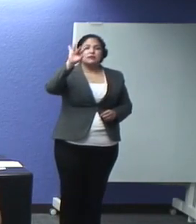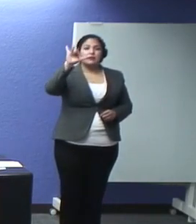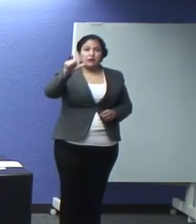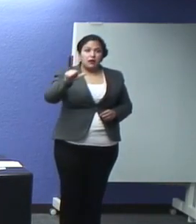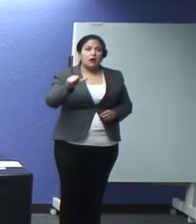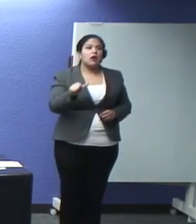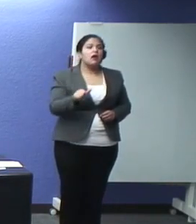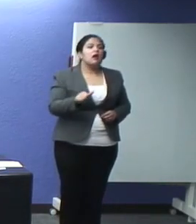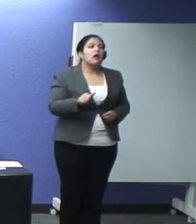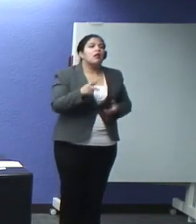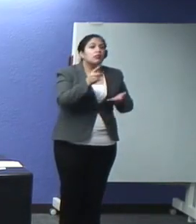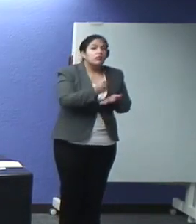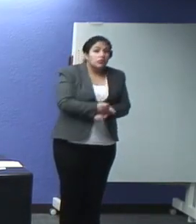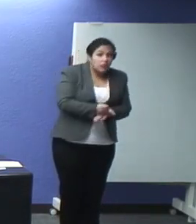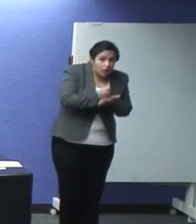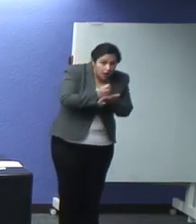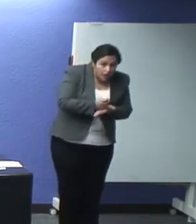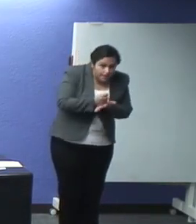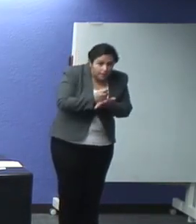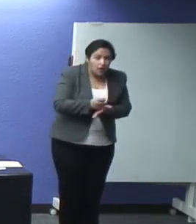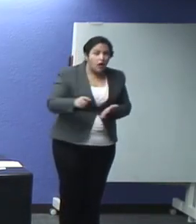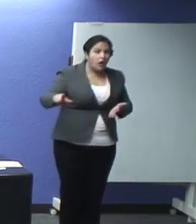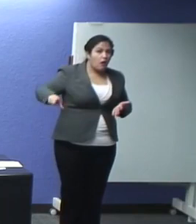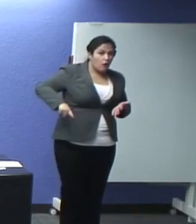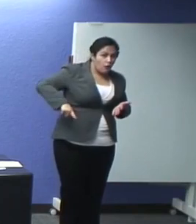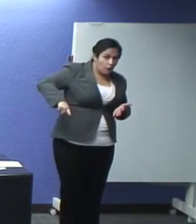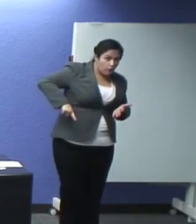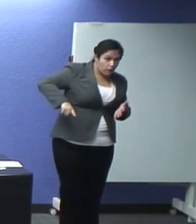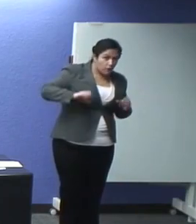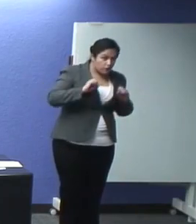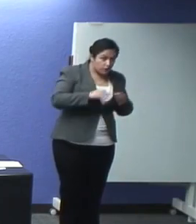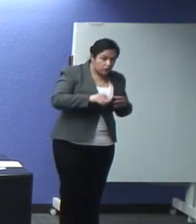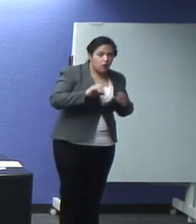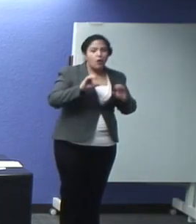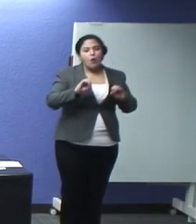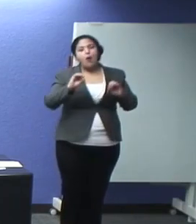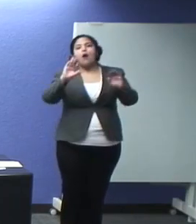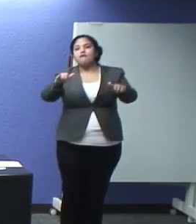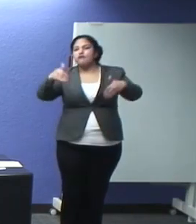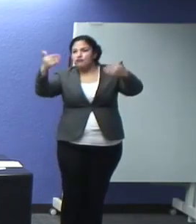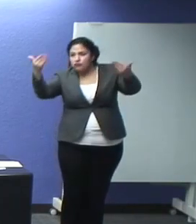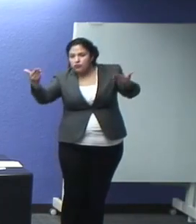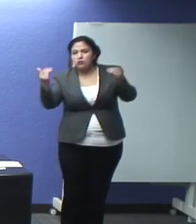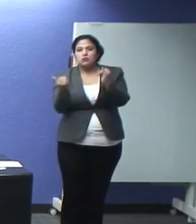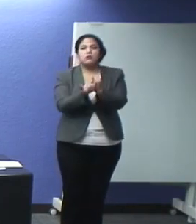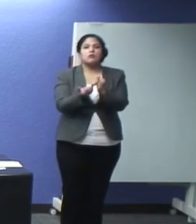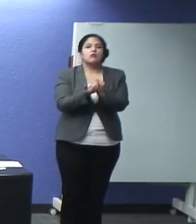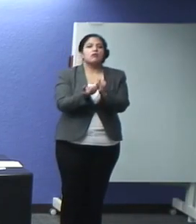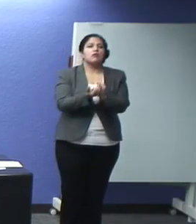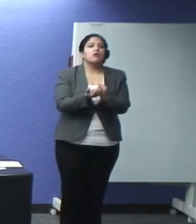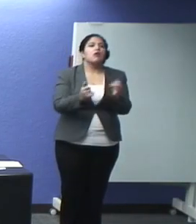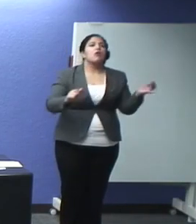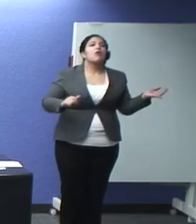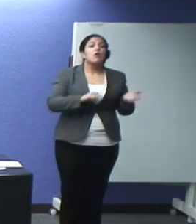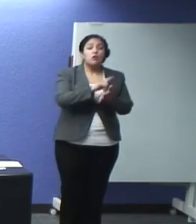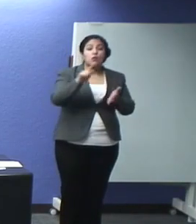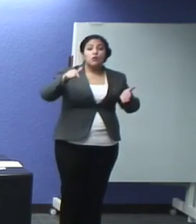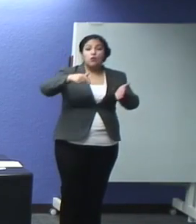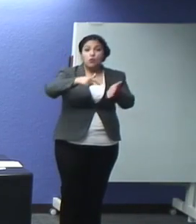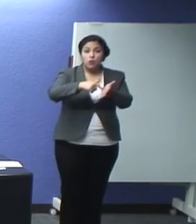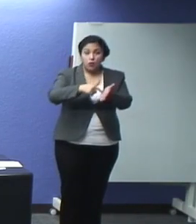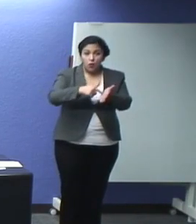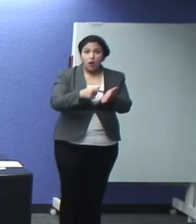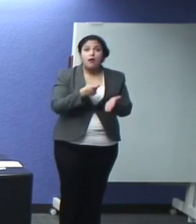diversas instituciones públicas y privadas, como el Centro de Orientación para Adolescentes, el Centro de Rehabilitación